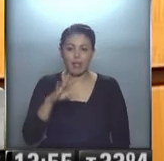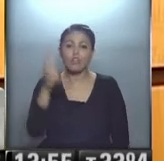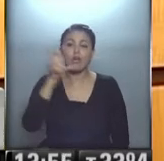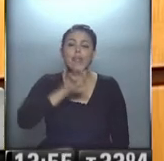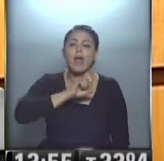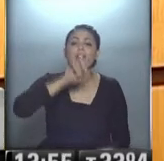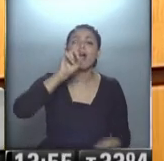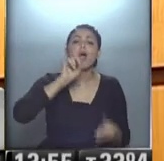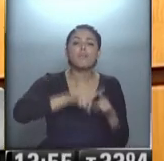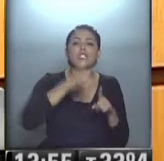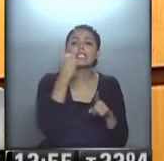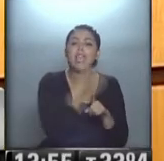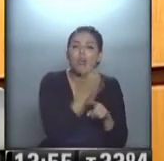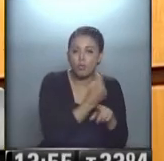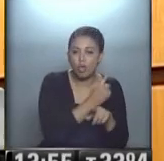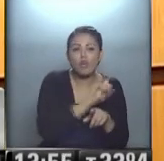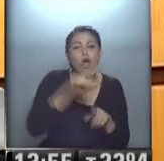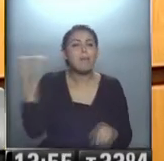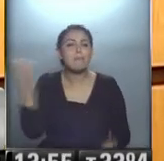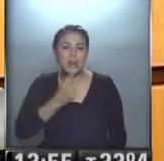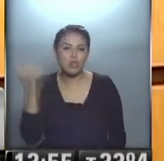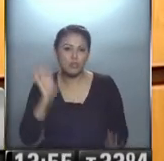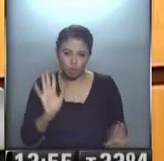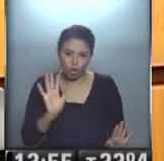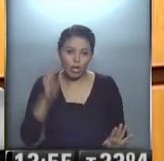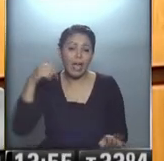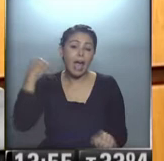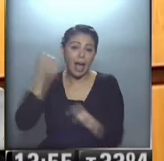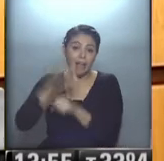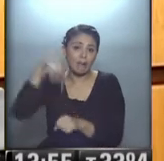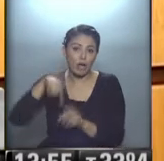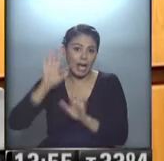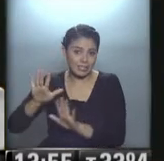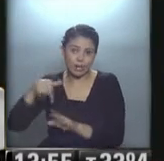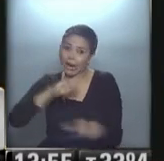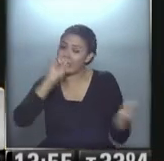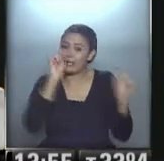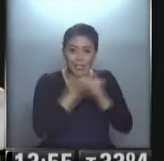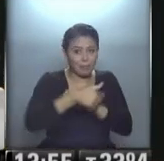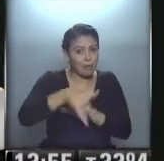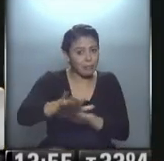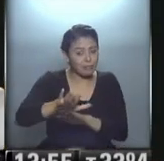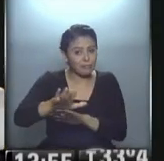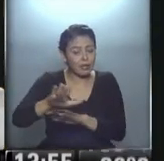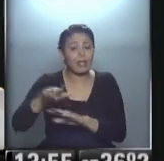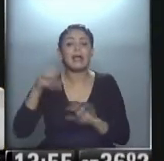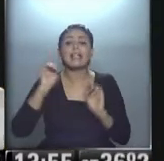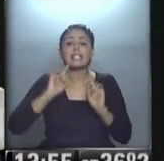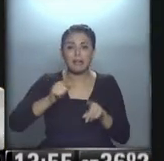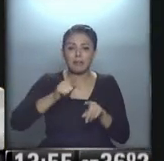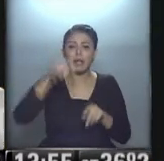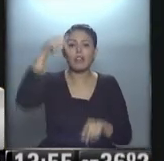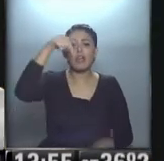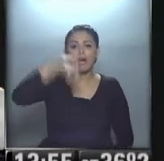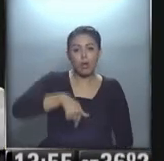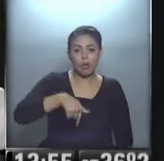la unidad del segundo y no del minuto, como era hasta el día de hoy. Y dentro de los 60 días corridos